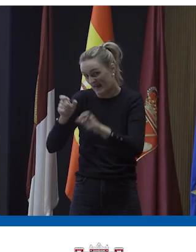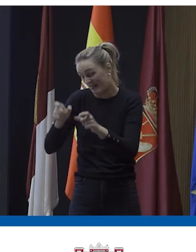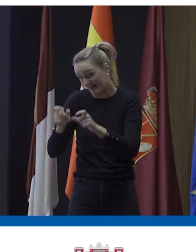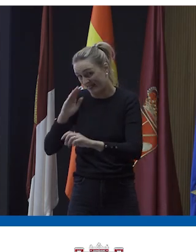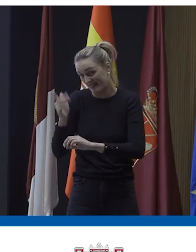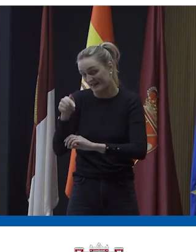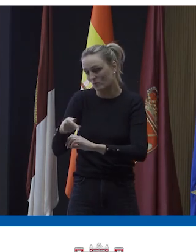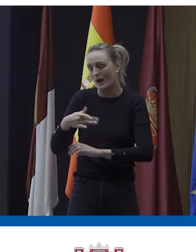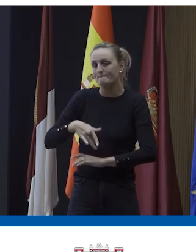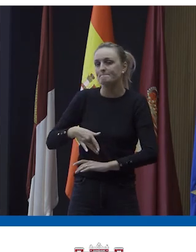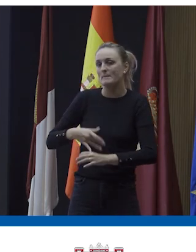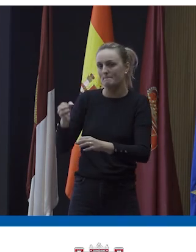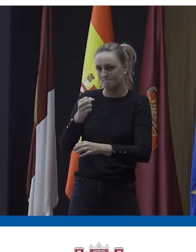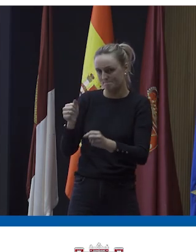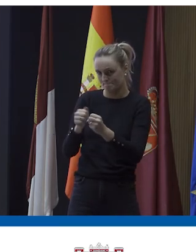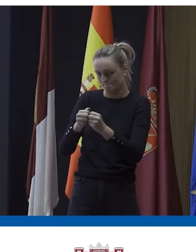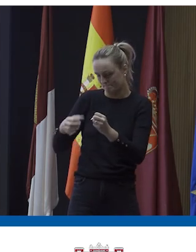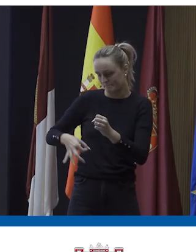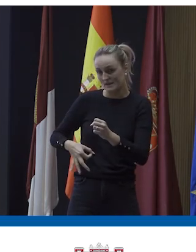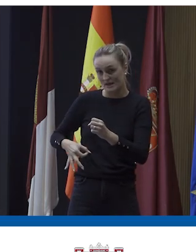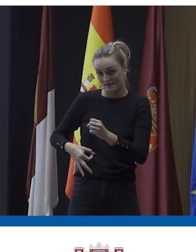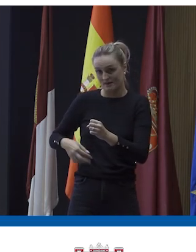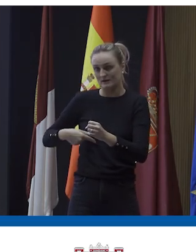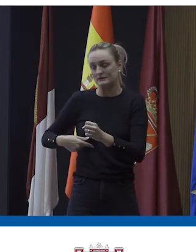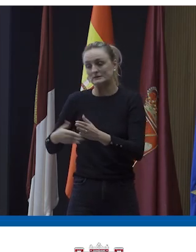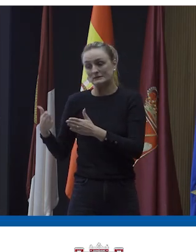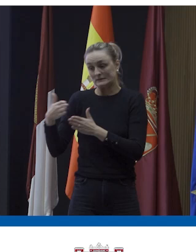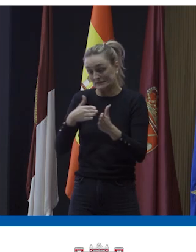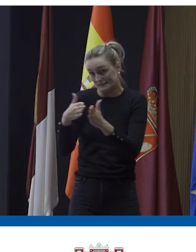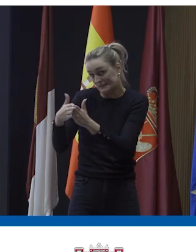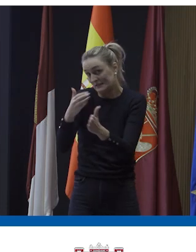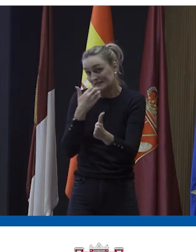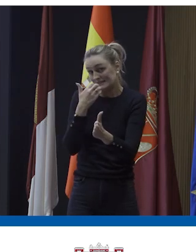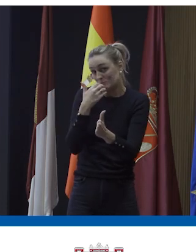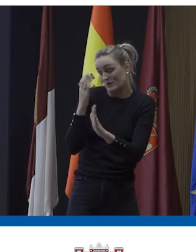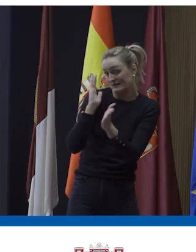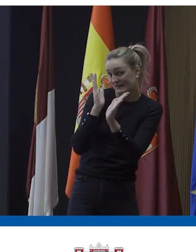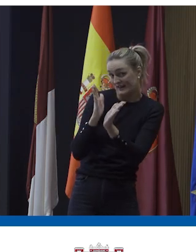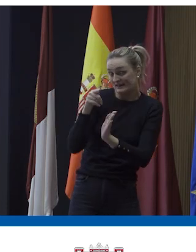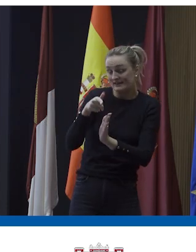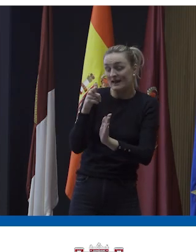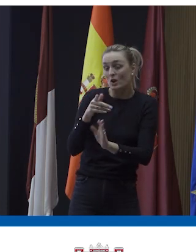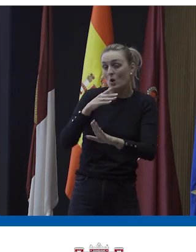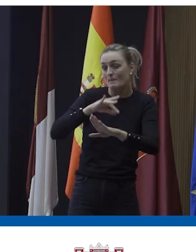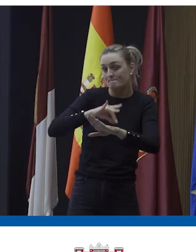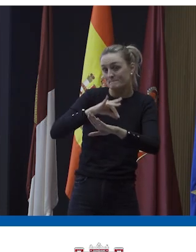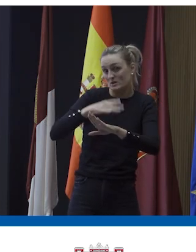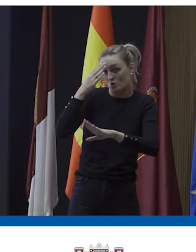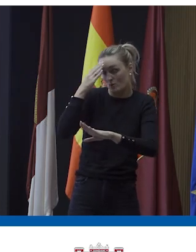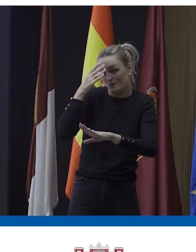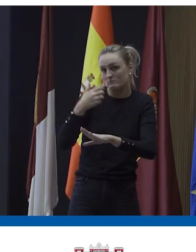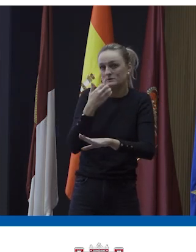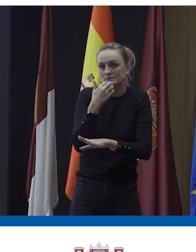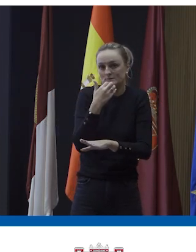ellos, pues bueno, lo van canalizando al paciente si lo pueden tratar ellos, porque el médico de atención primaria trata muy